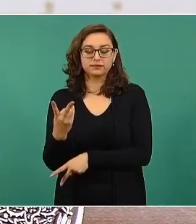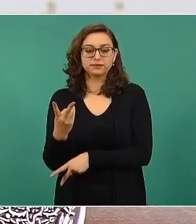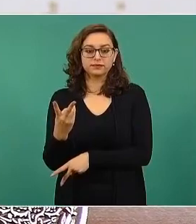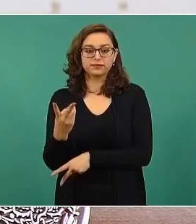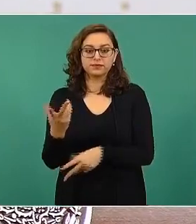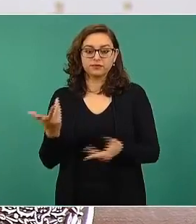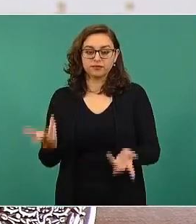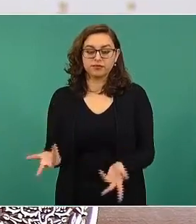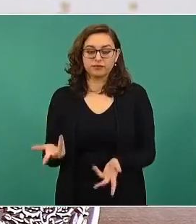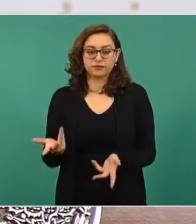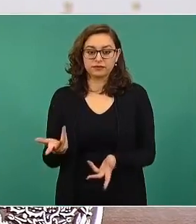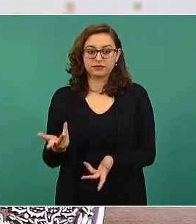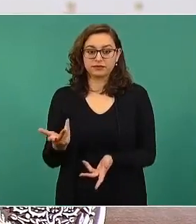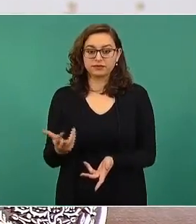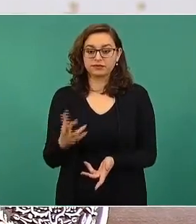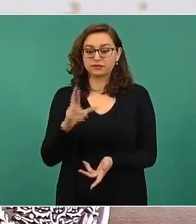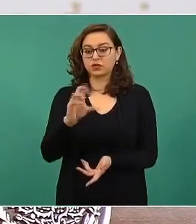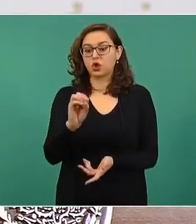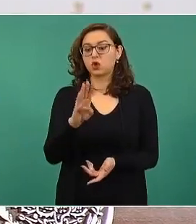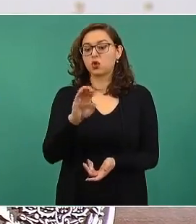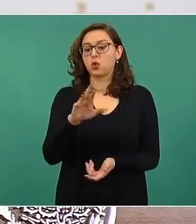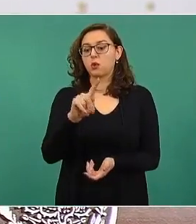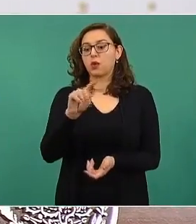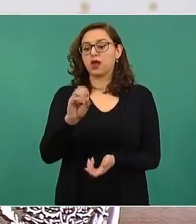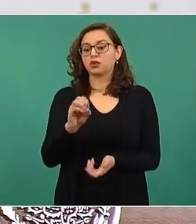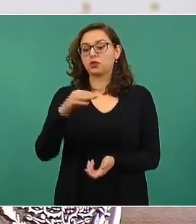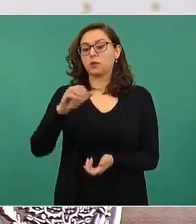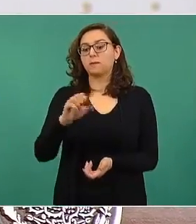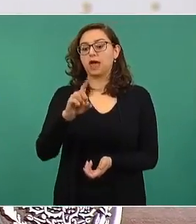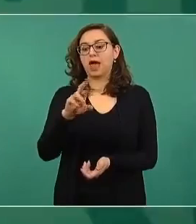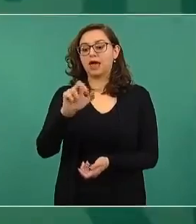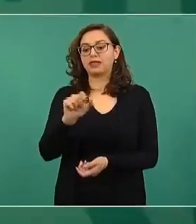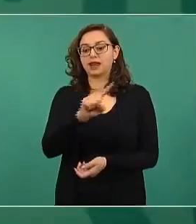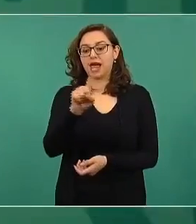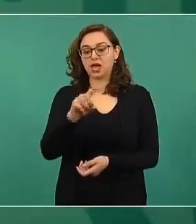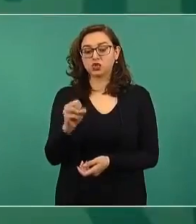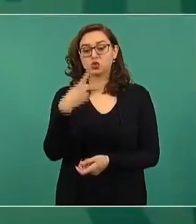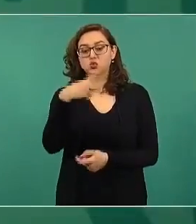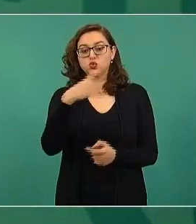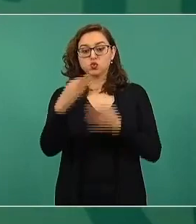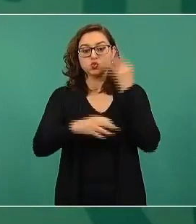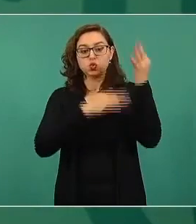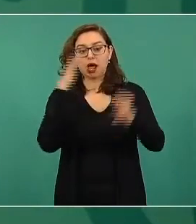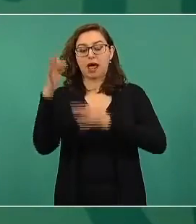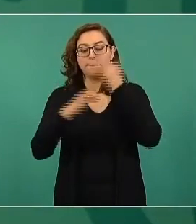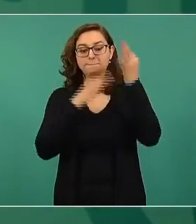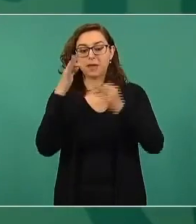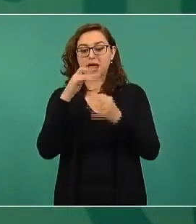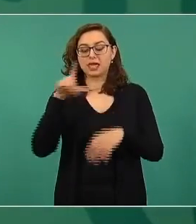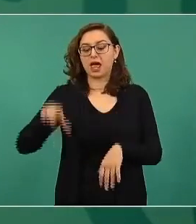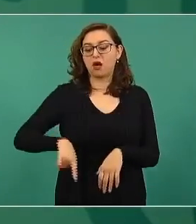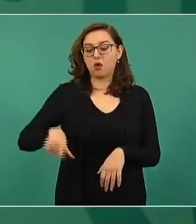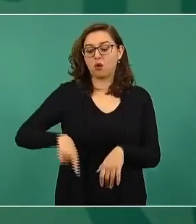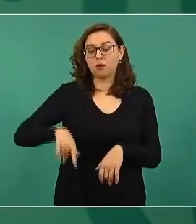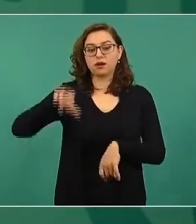se gastó Roberto Madrazo 70 millones de dólares en su campaña para la gubernatura de